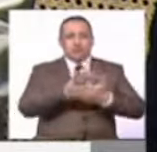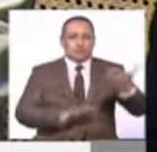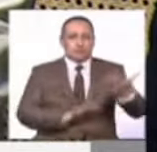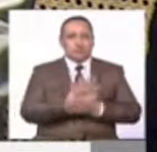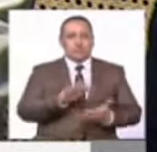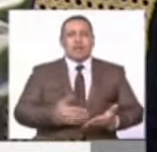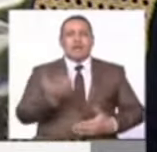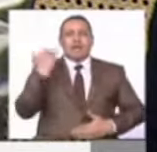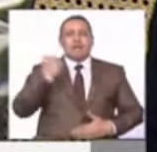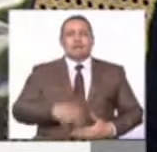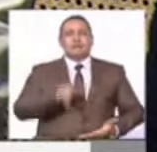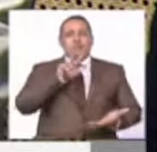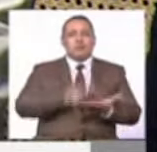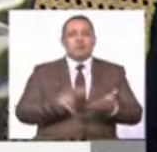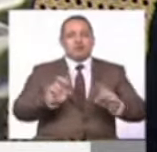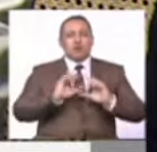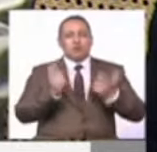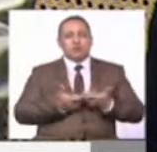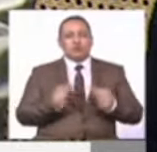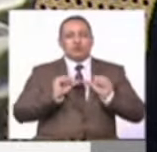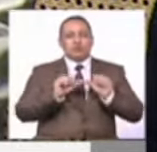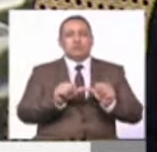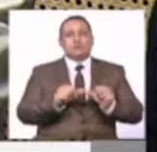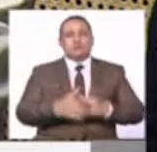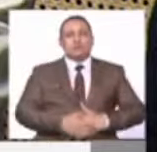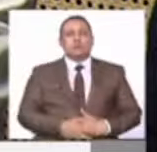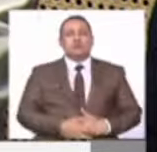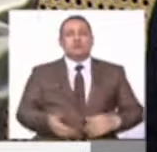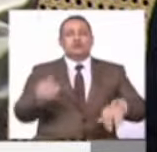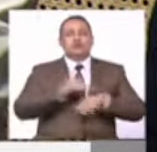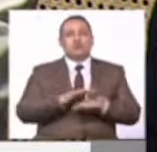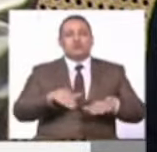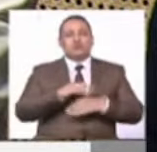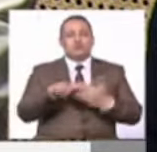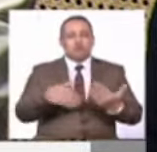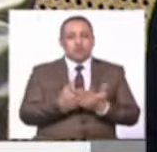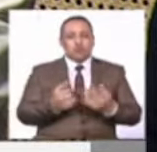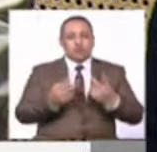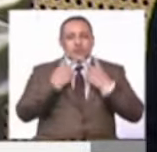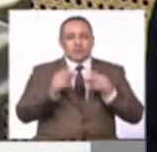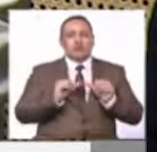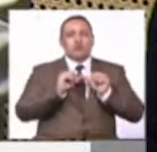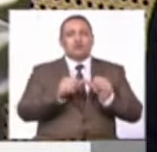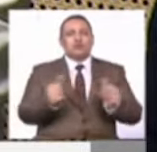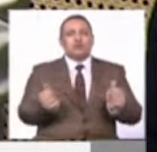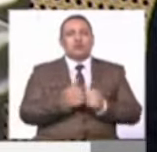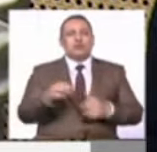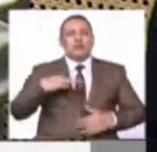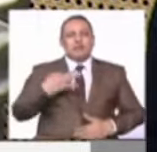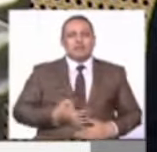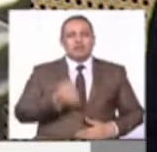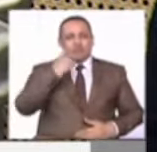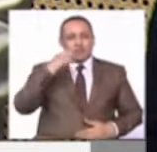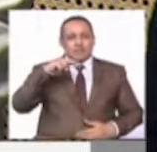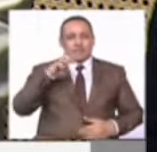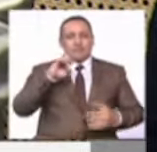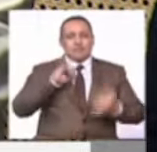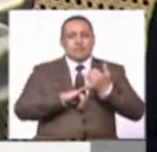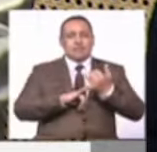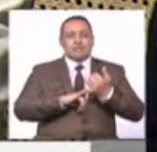fue aprobado por la comisión permanente respecto a la permanencia de la señora ineso de